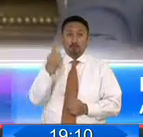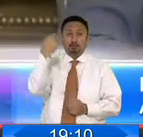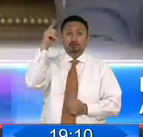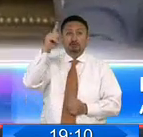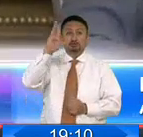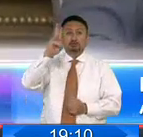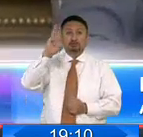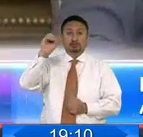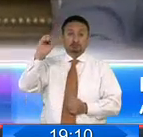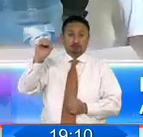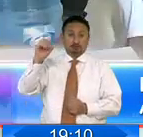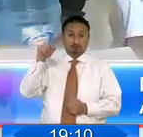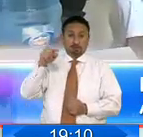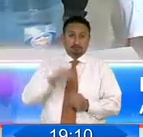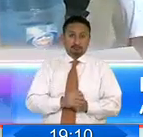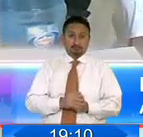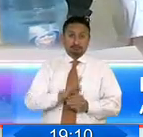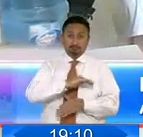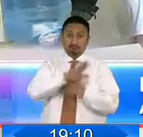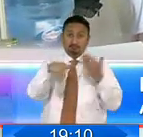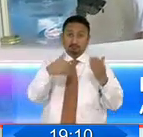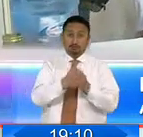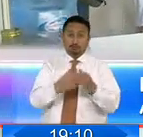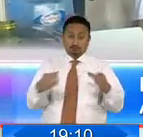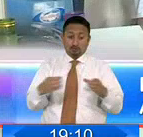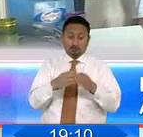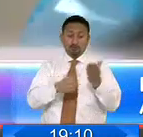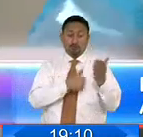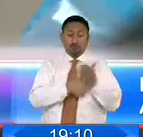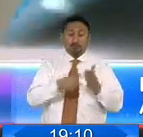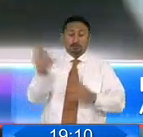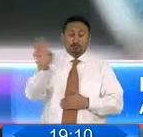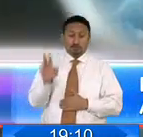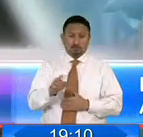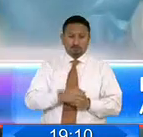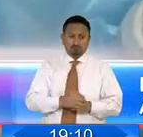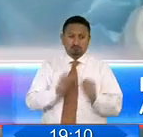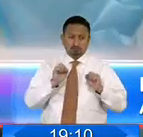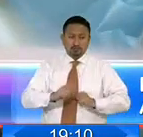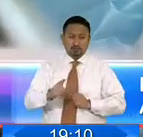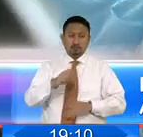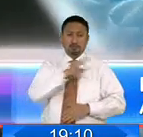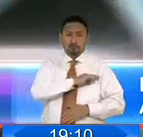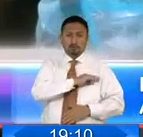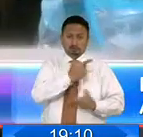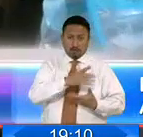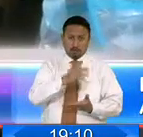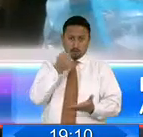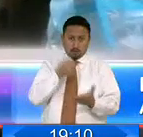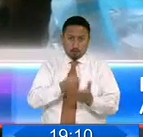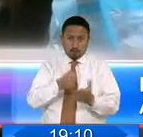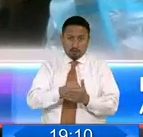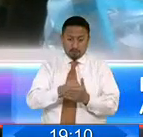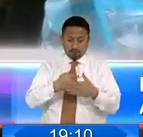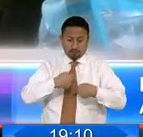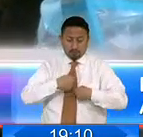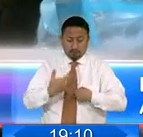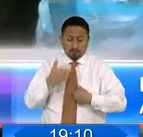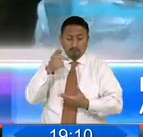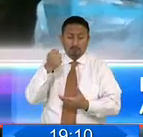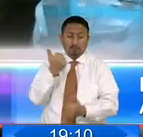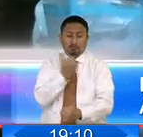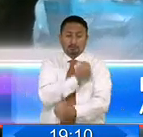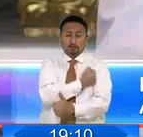seiscientos mil dólares son con esos fondos que piden al ministerio de salud pública que las municipalidades puedan realizar de manera participativa la